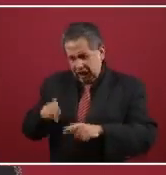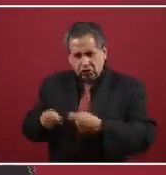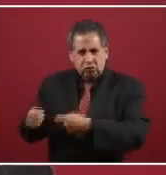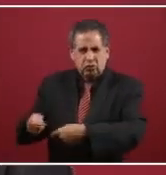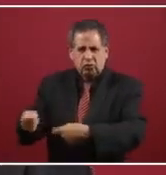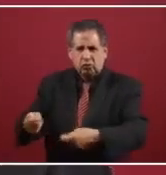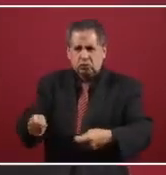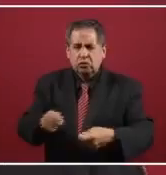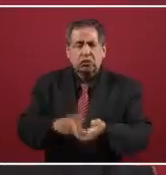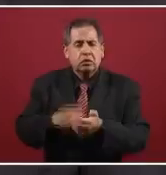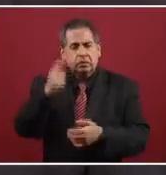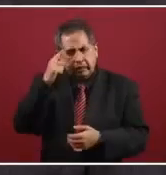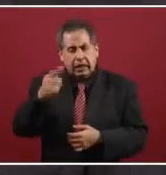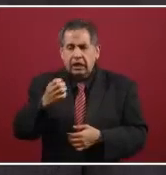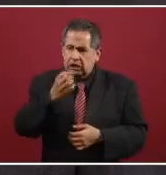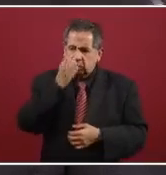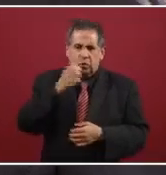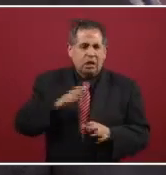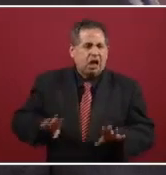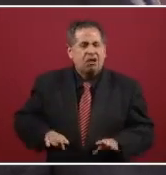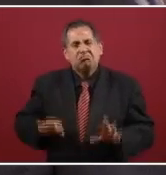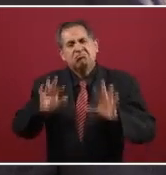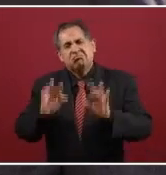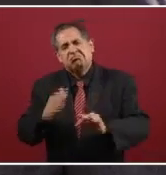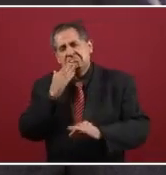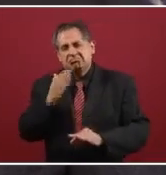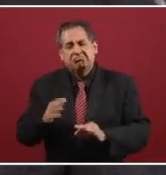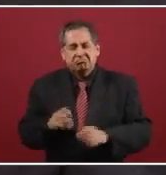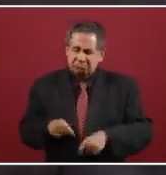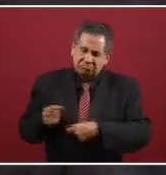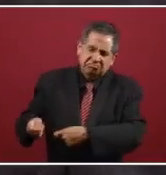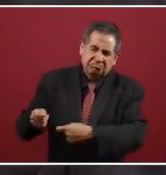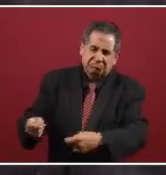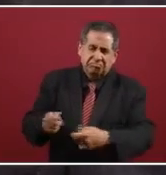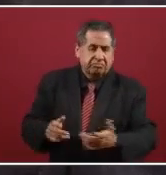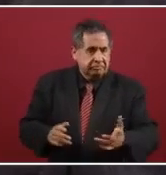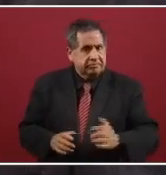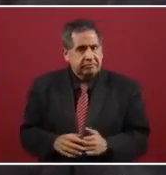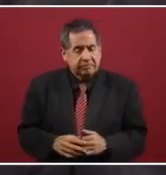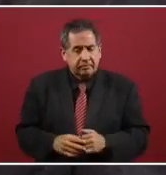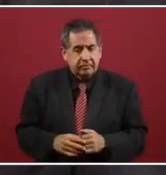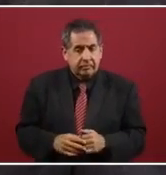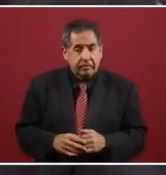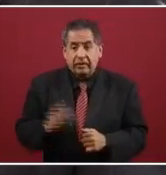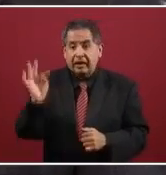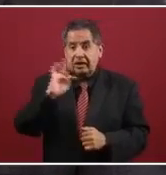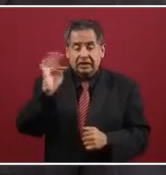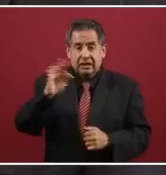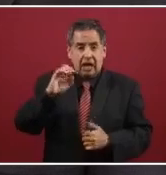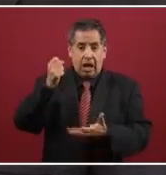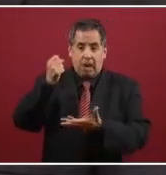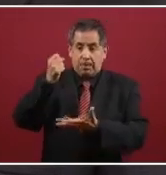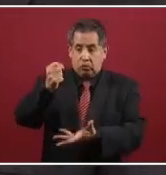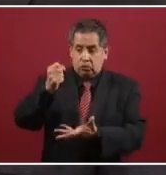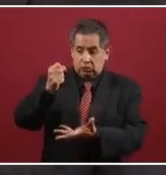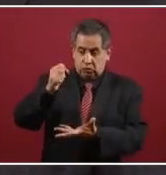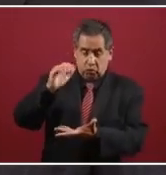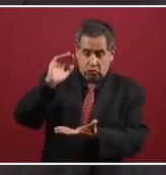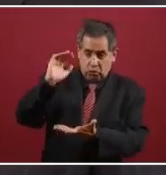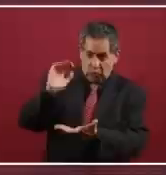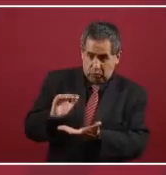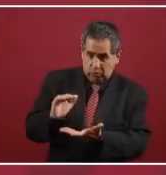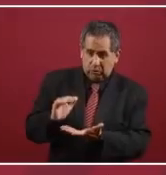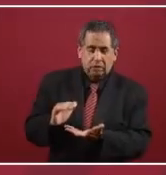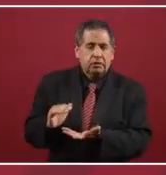la escuela esté en buenas condiciones, porque si bajamos el presupuesto